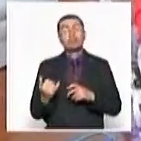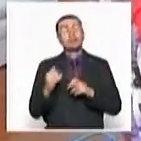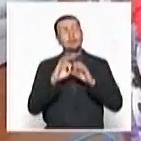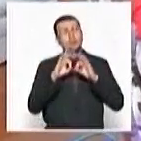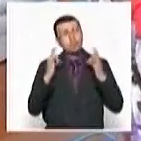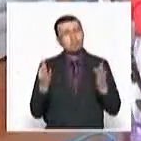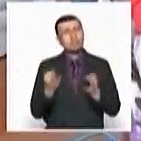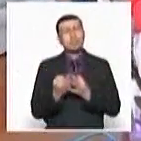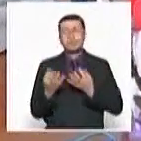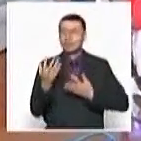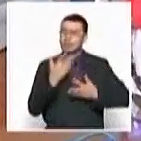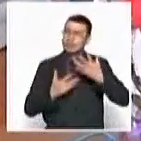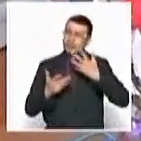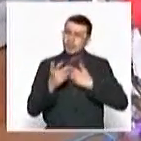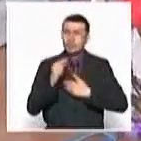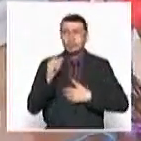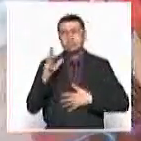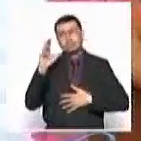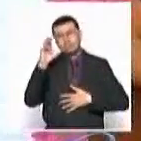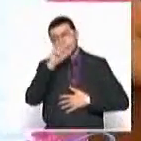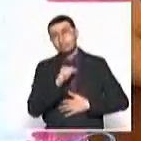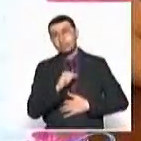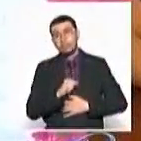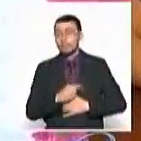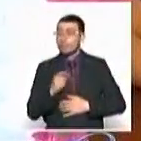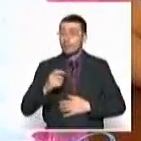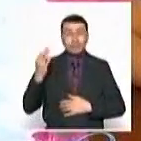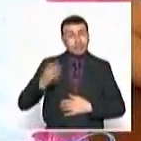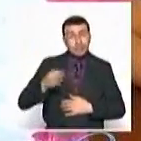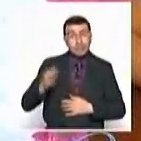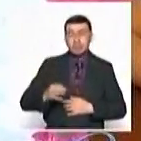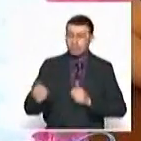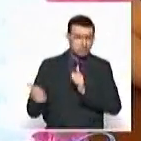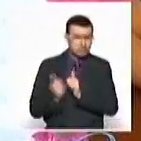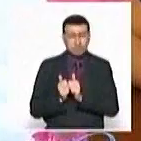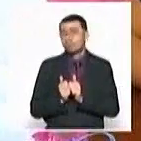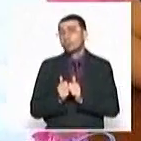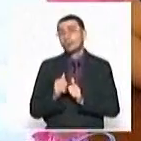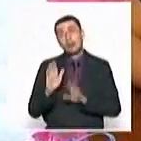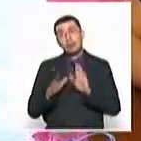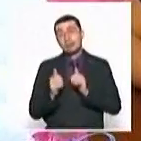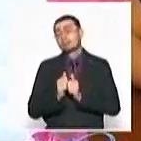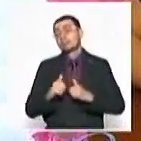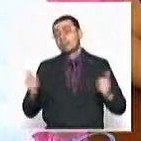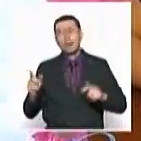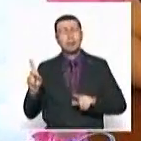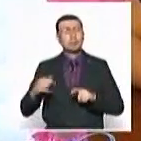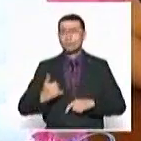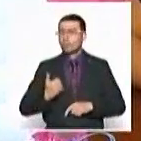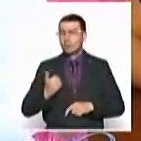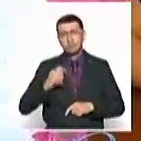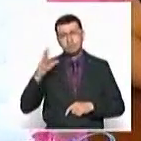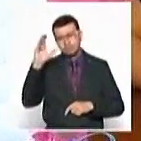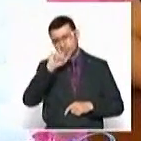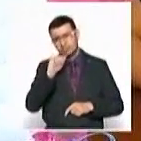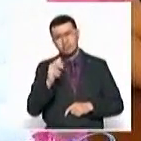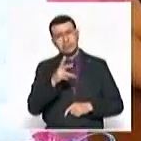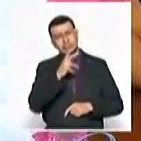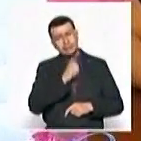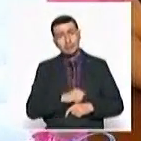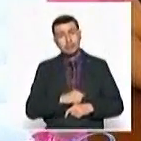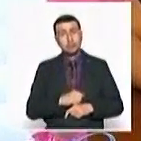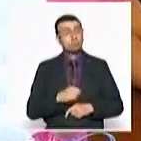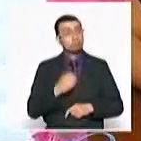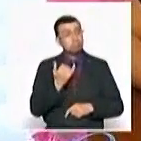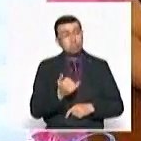disfrutarlos, darnos cuenta que no los vamos a tener por siempre, y muchas veces los jóvenes no nos damos cuenta de eso y no apreciamos lo